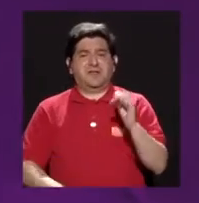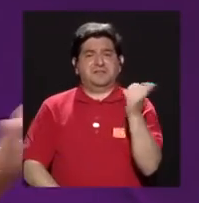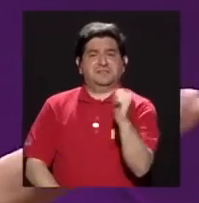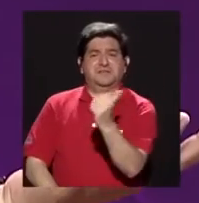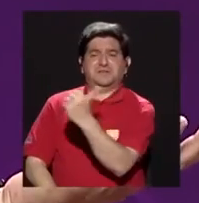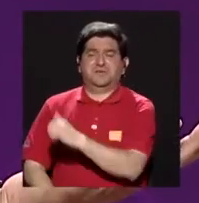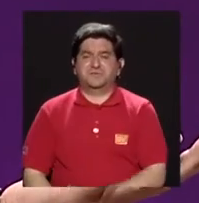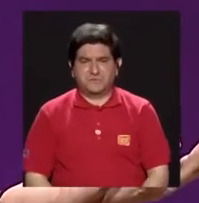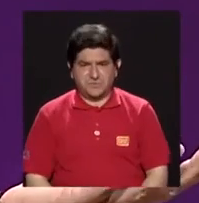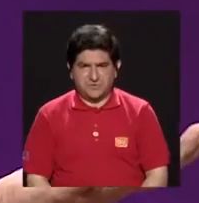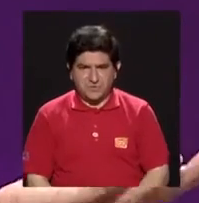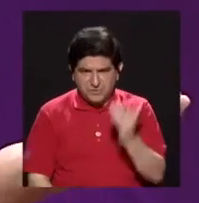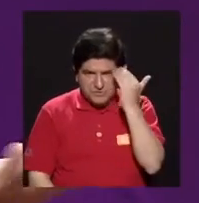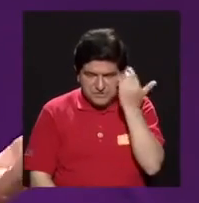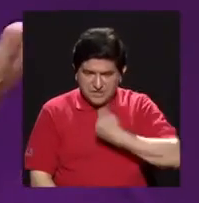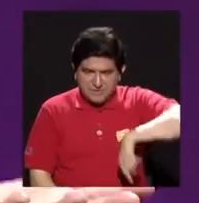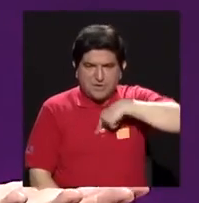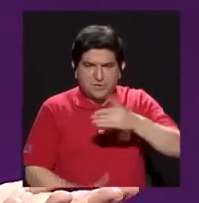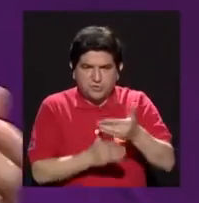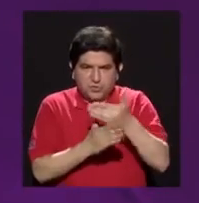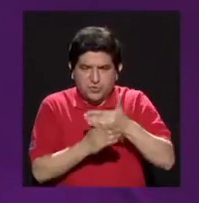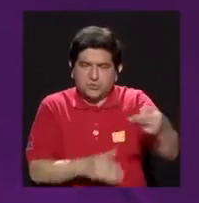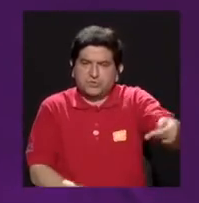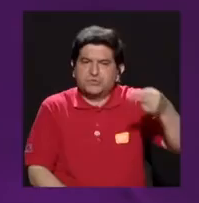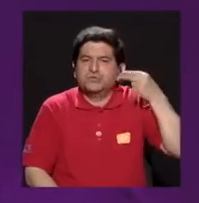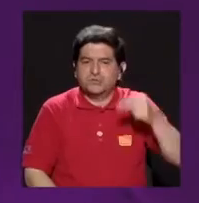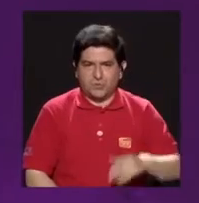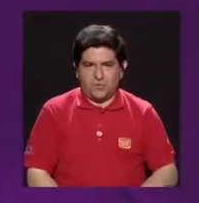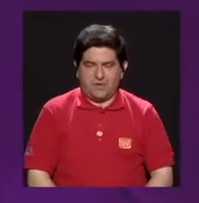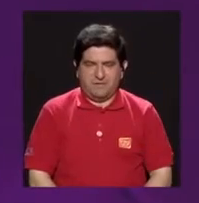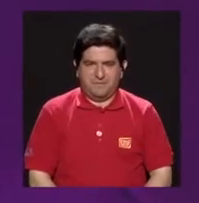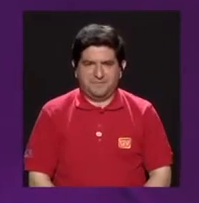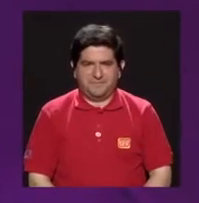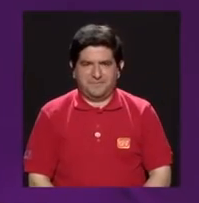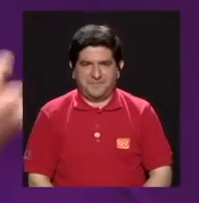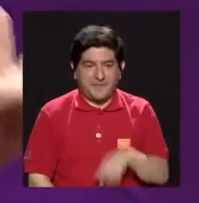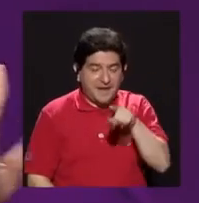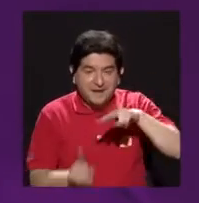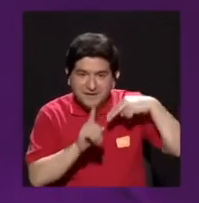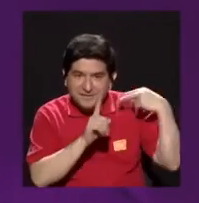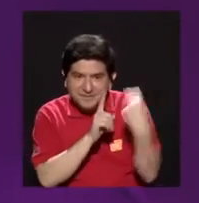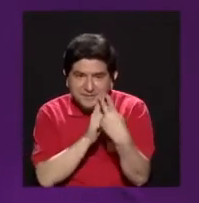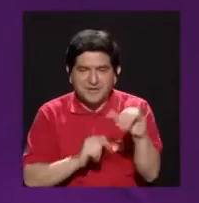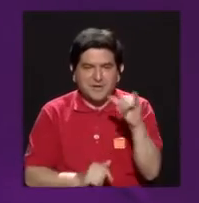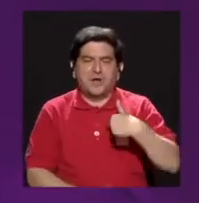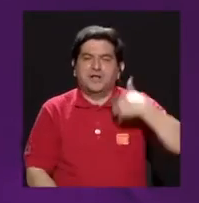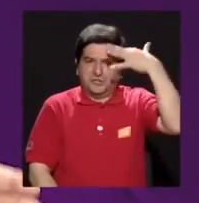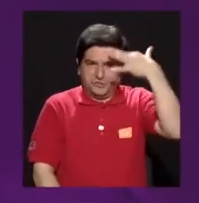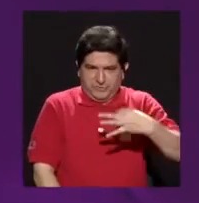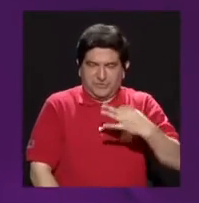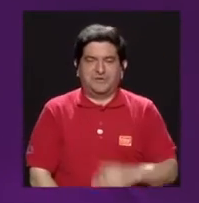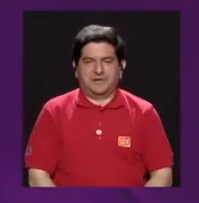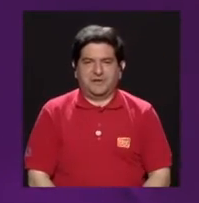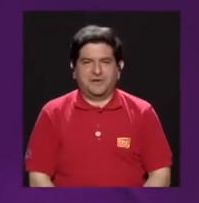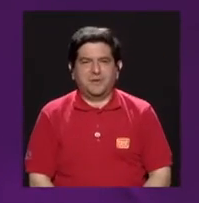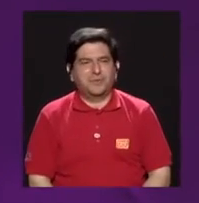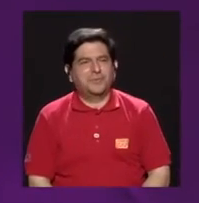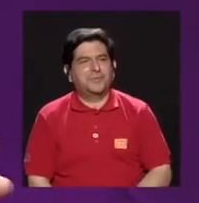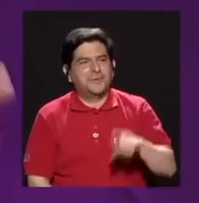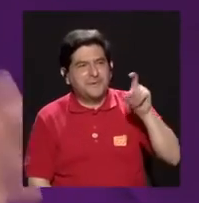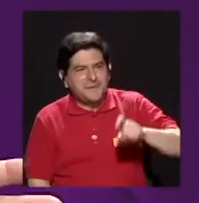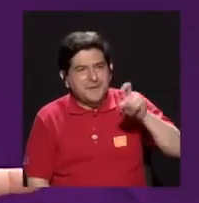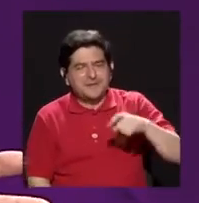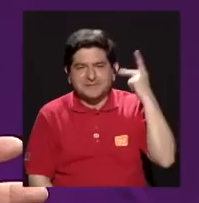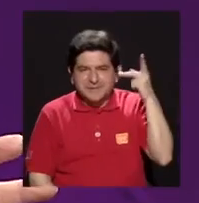resto, reconocer que incluso compartimos una historia. Entonces, desde esa perspectiva, yo también creo, digamos, que deberías haber